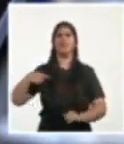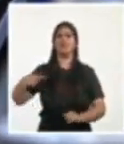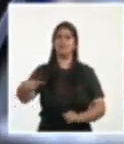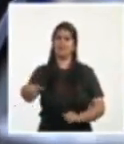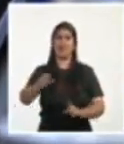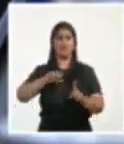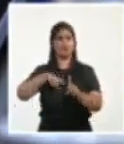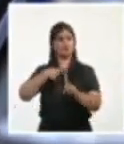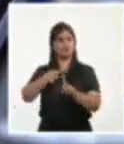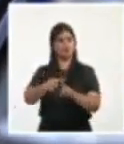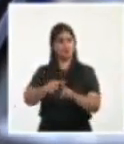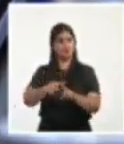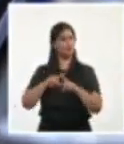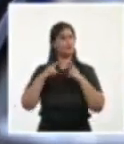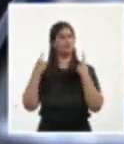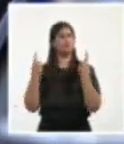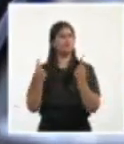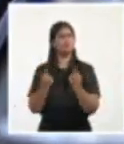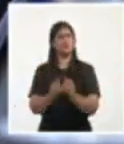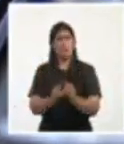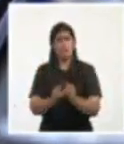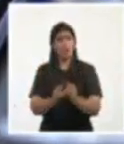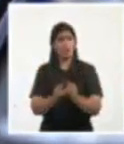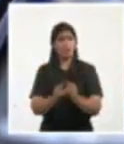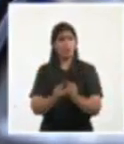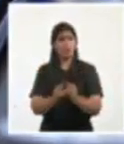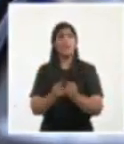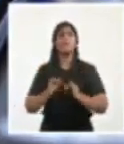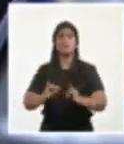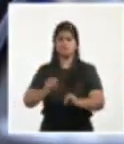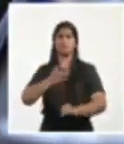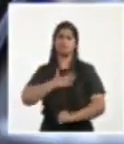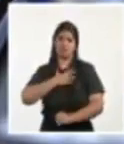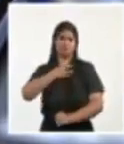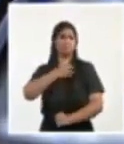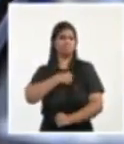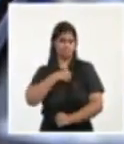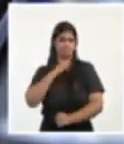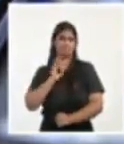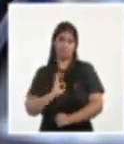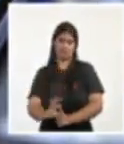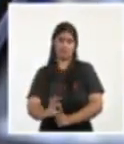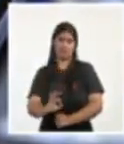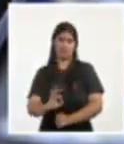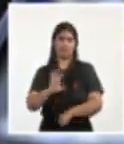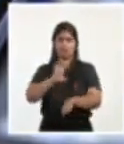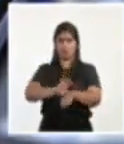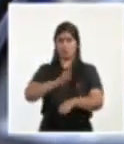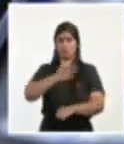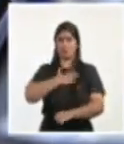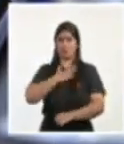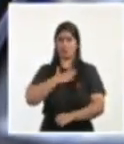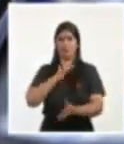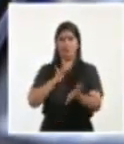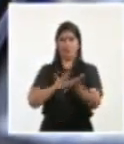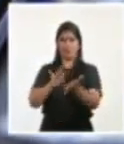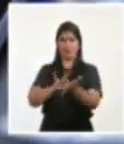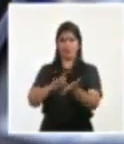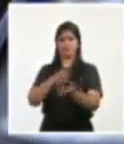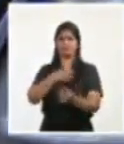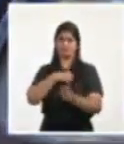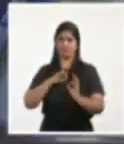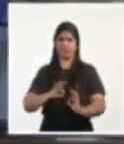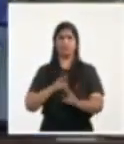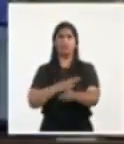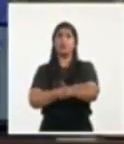tablas está día por día los indicadores fundamentales de lo que ha pasado la COVID. O sea, tenemos la historia,